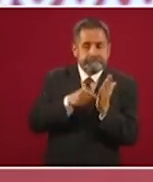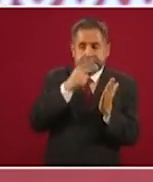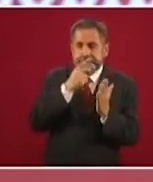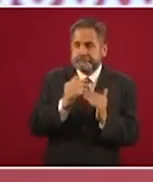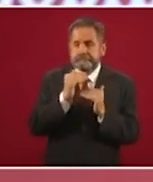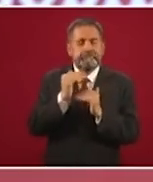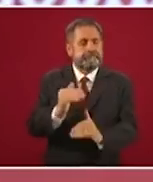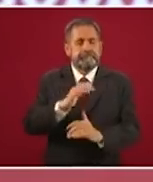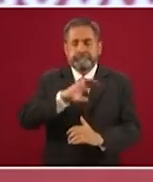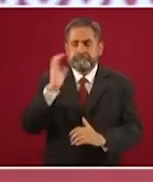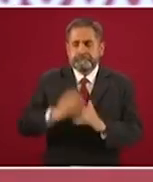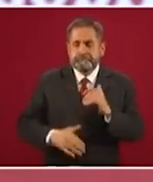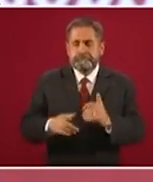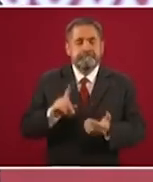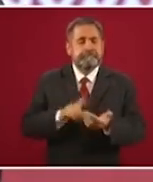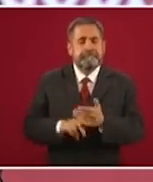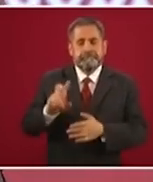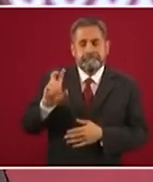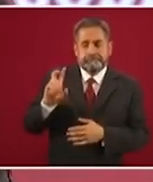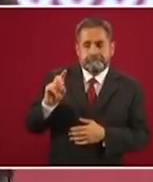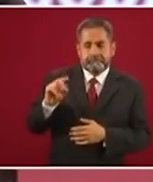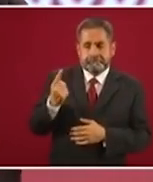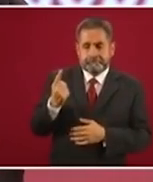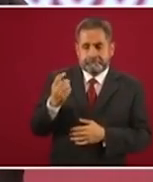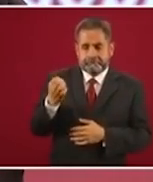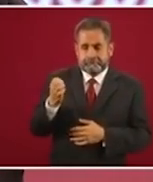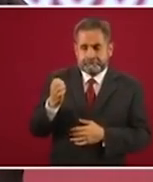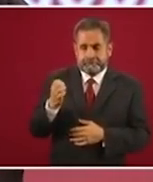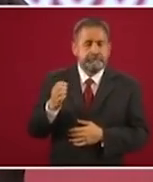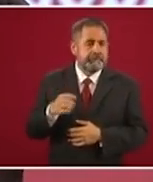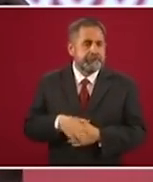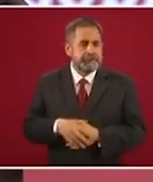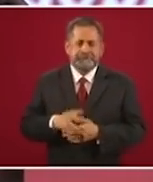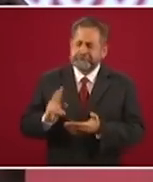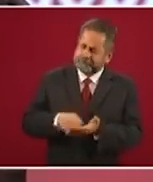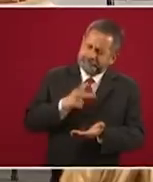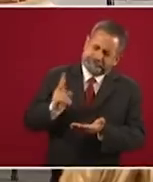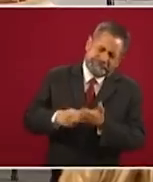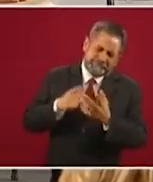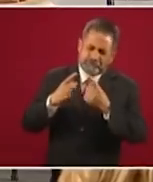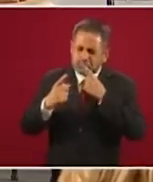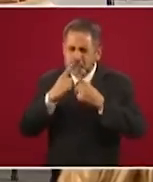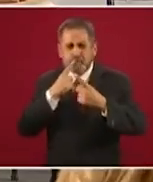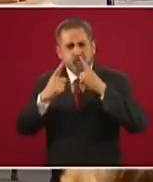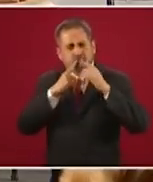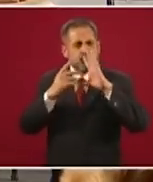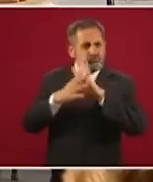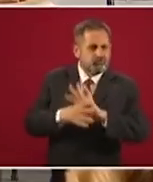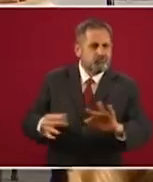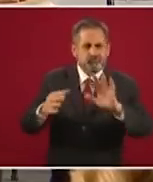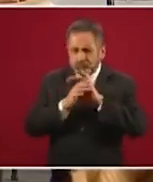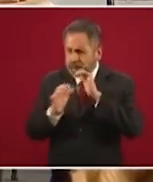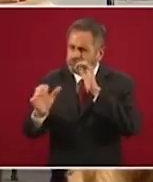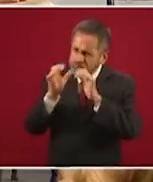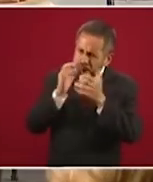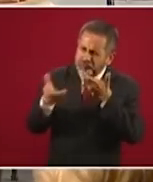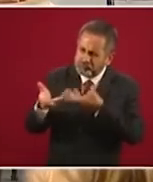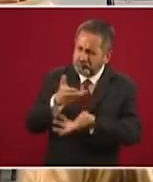terminó el 31 de enero. Tuvimos múltiples conversaciones, múltiples, por eso decíamos aquí,